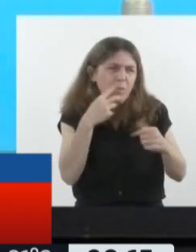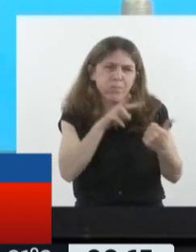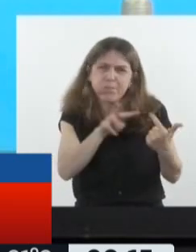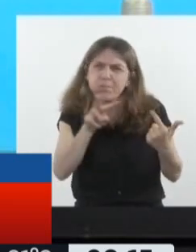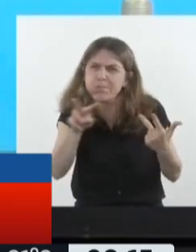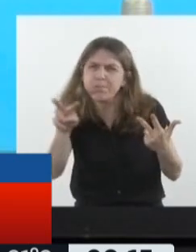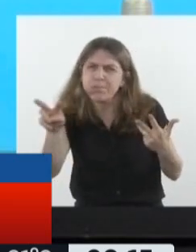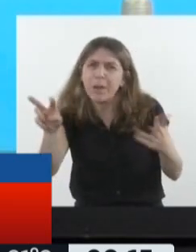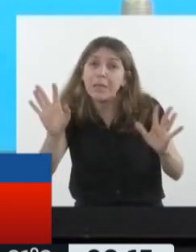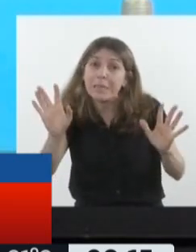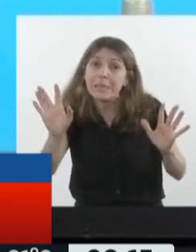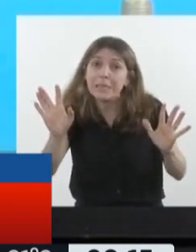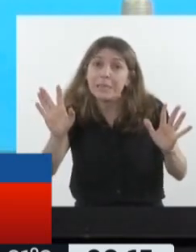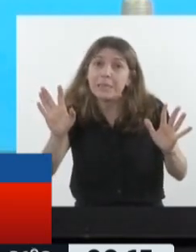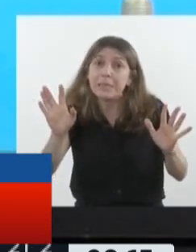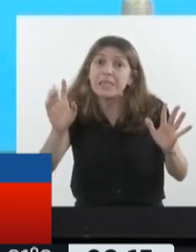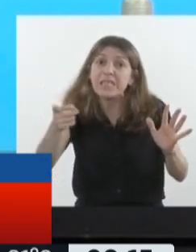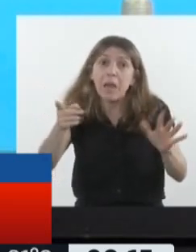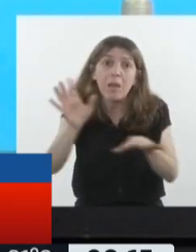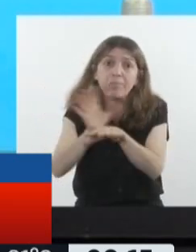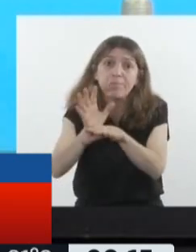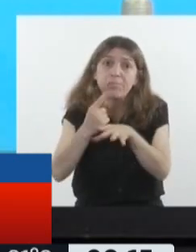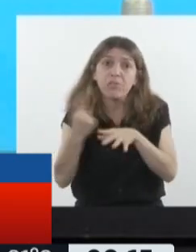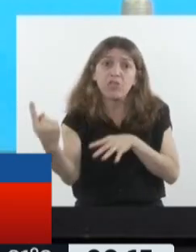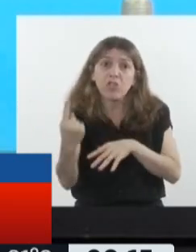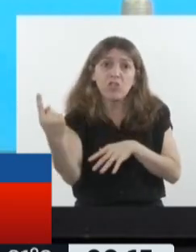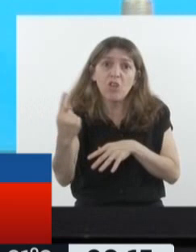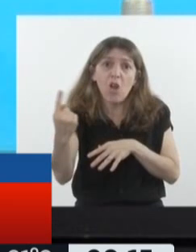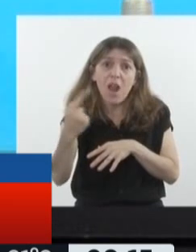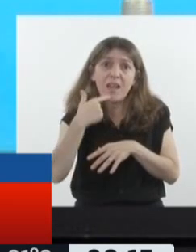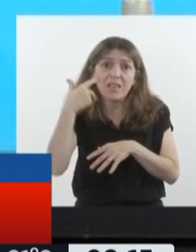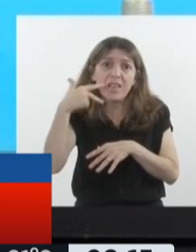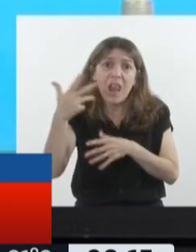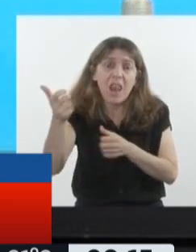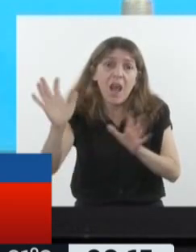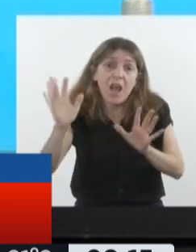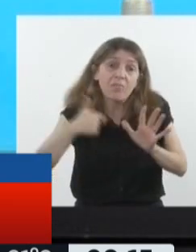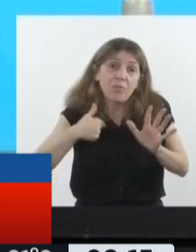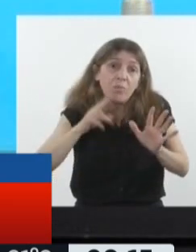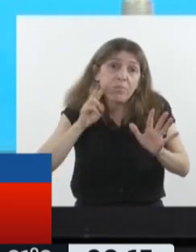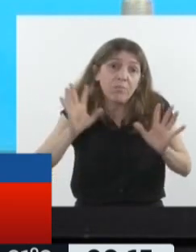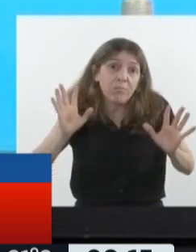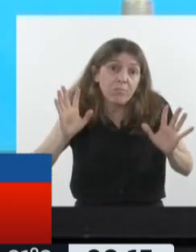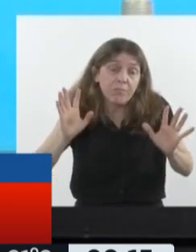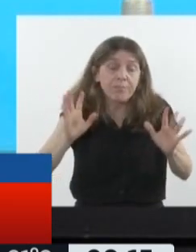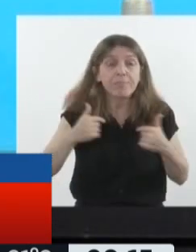y la he visto terminar en el ocaso, en el lugar donde está ahora. Entonces, lo que digo es